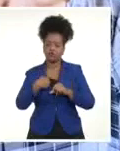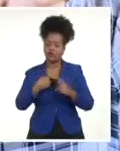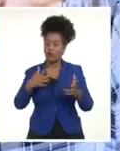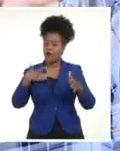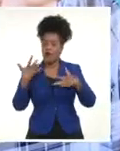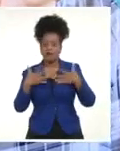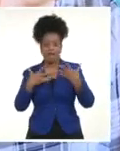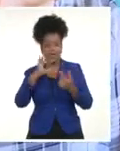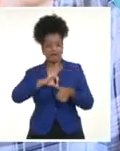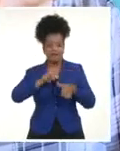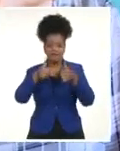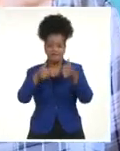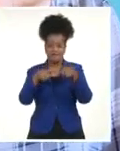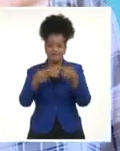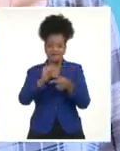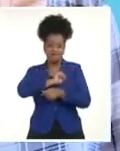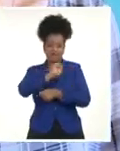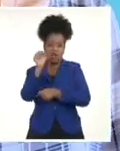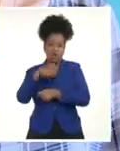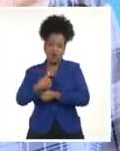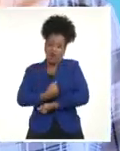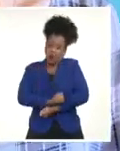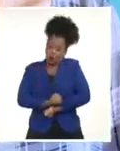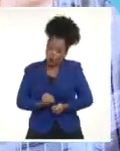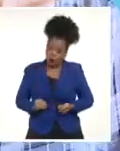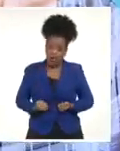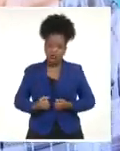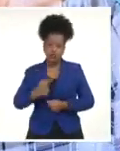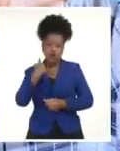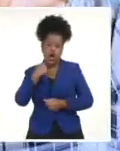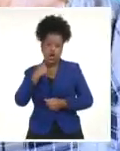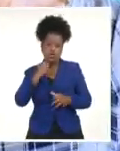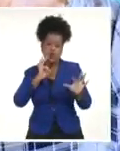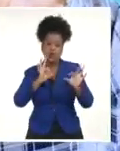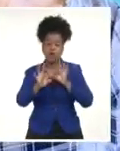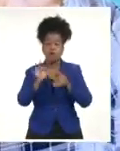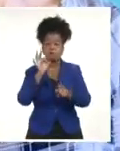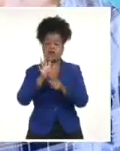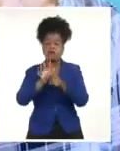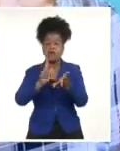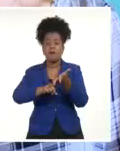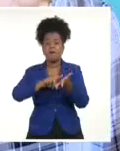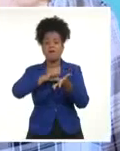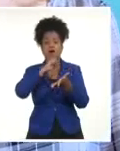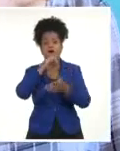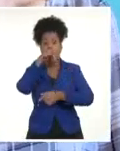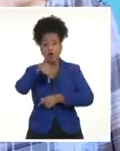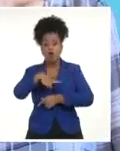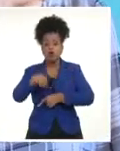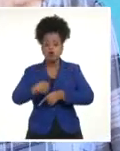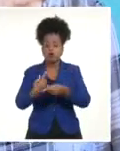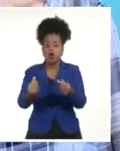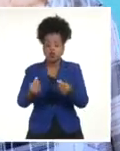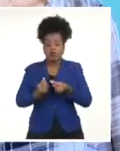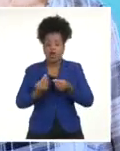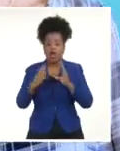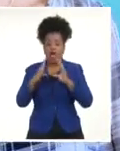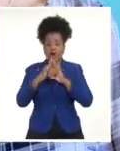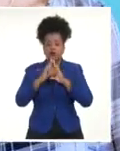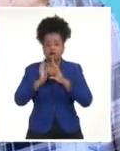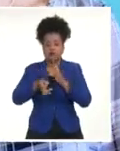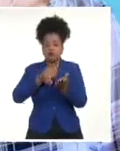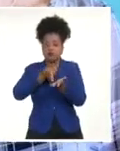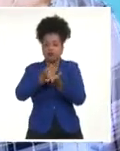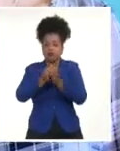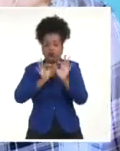es el premio a tanto esfuerzo, empezando por los padres de ellos y bueno, ahora nosotros que hemos dado continuidad a ese trabajo